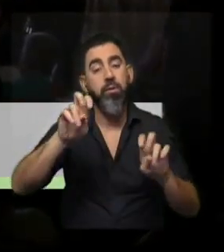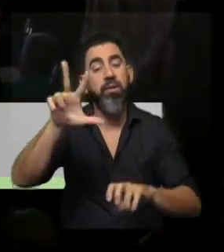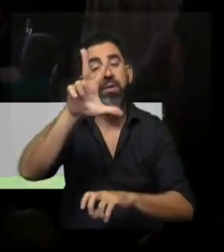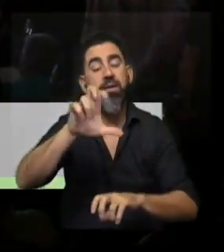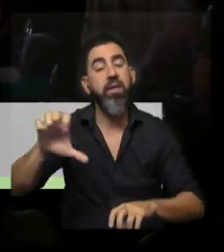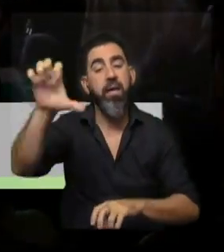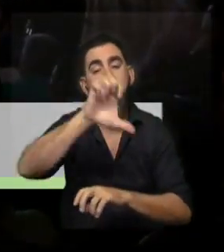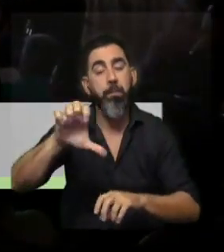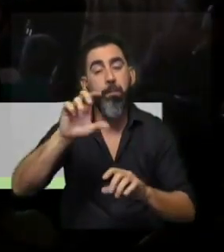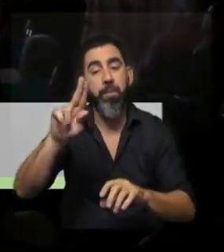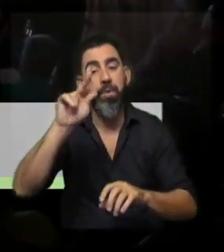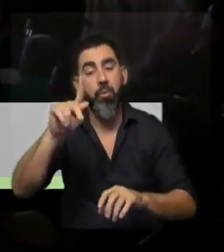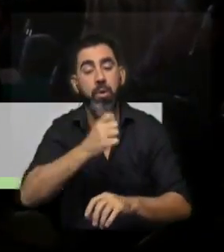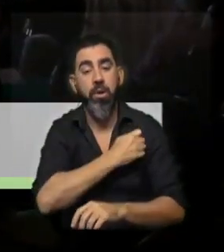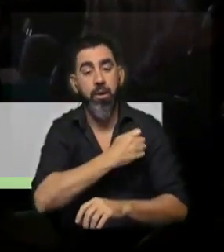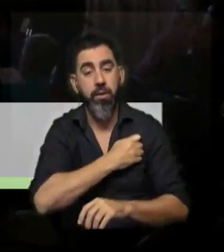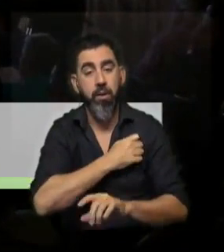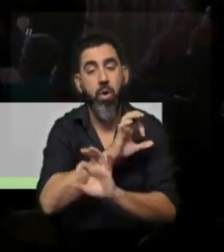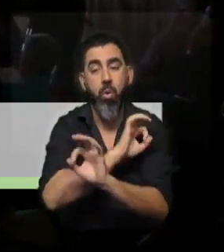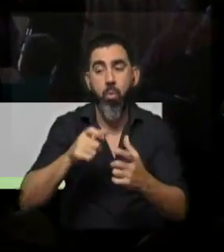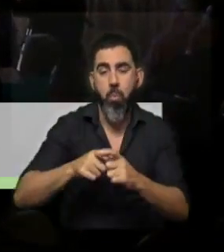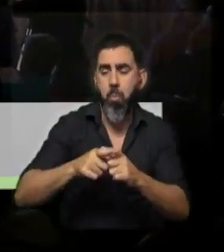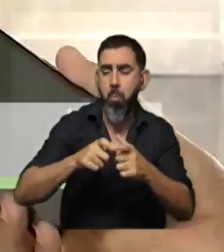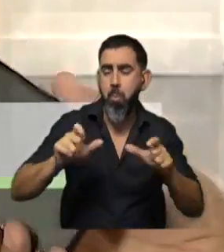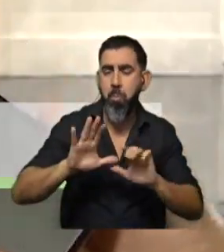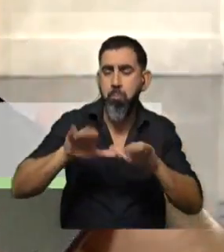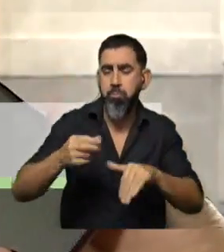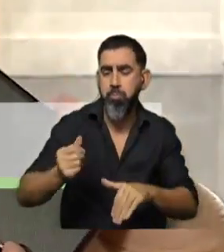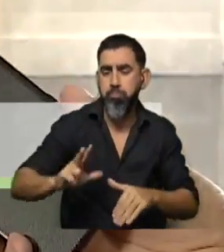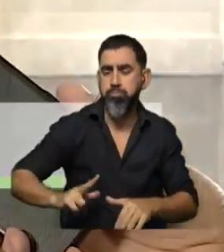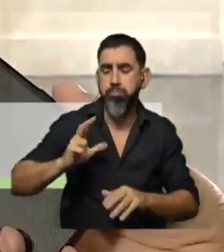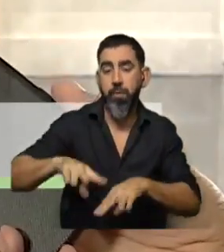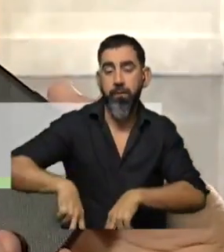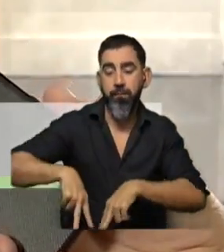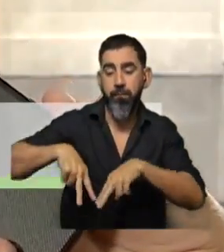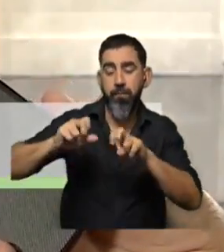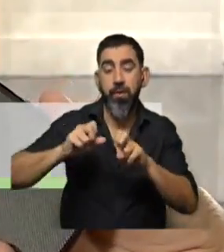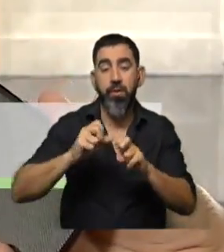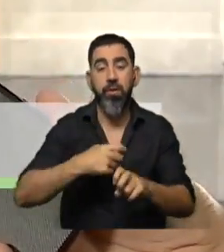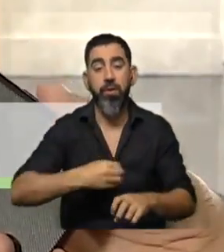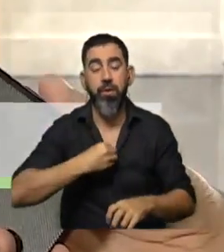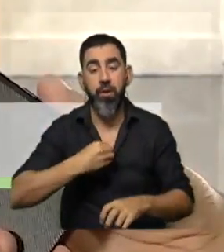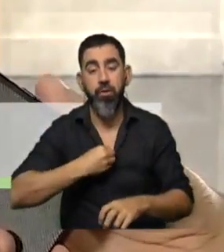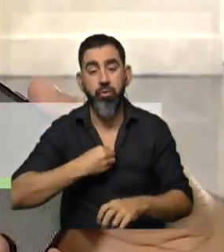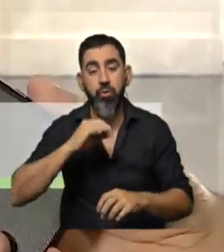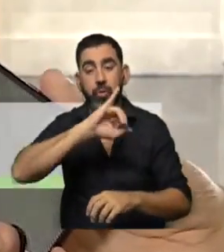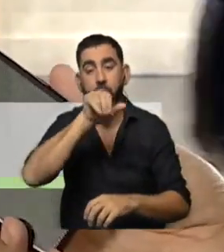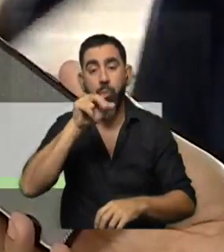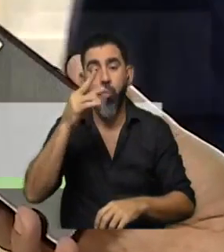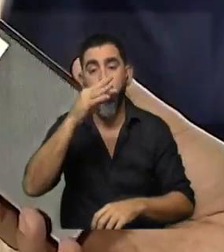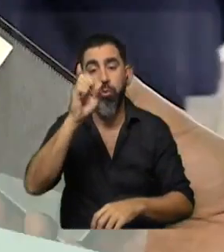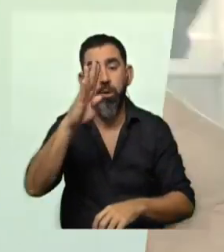empresas de Reino Unido y Canadá ni el crecimiento de su patrimonio según una investigación de la vocal de la juntepa Ana María